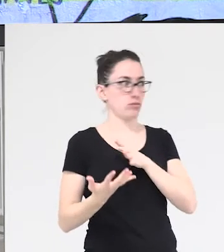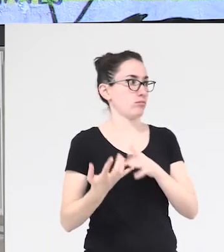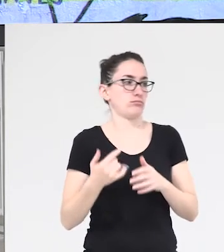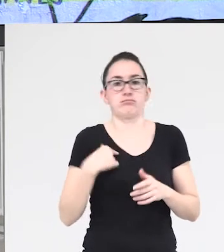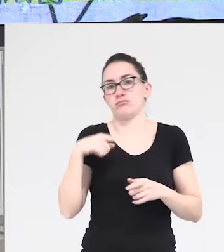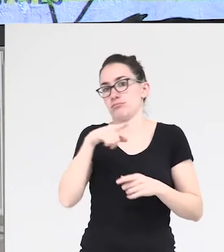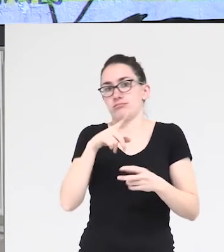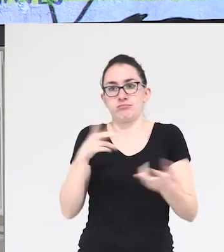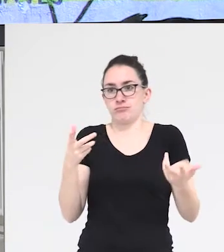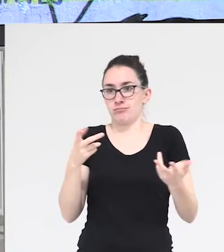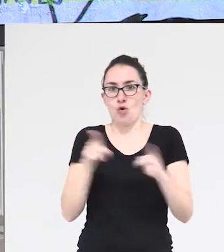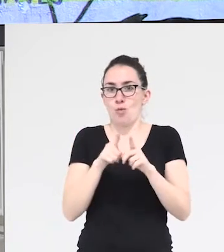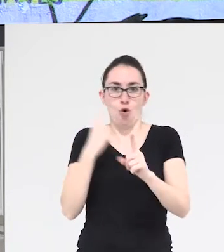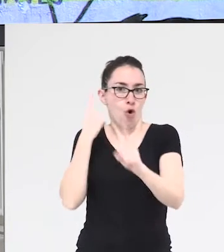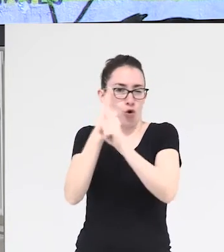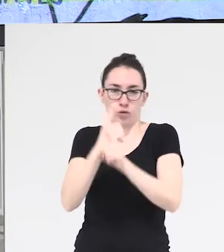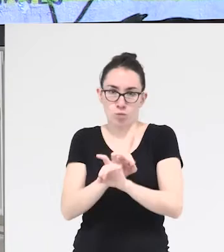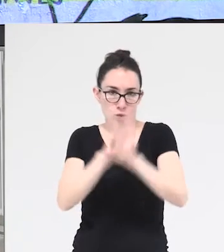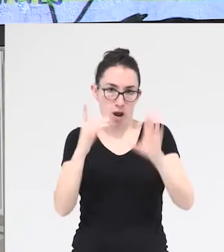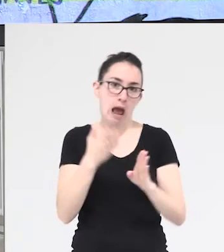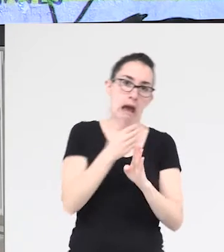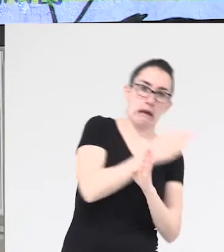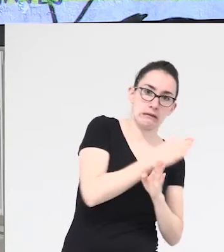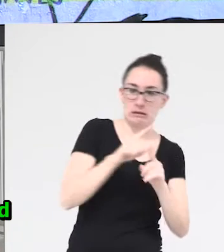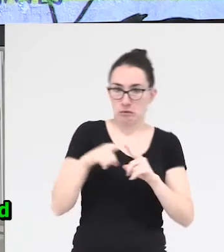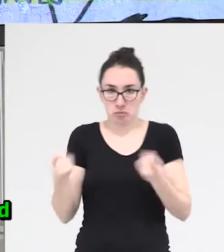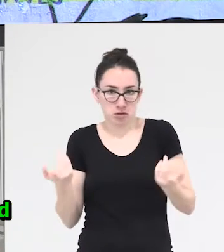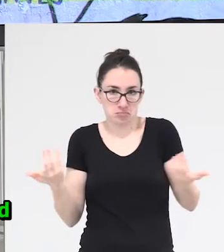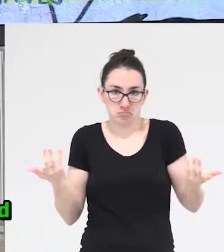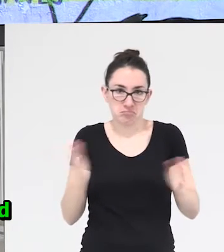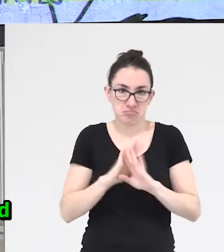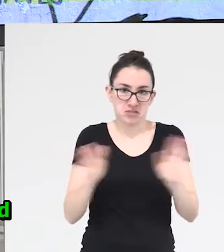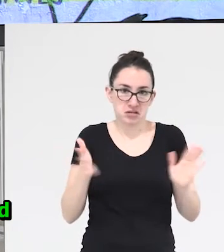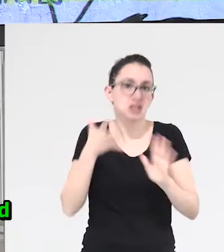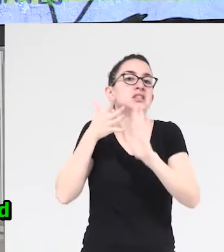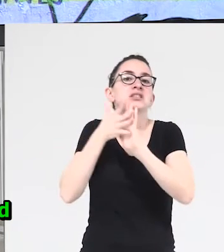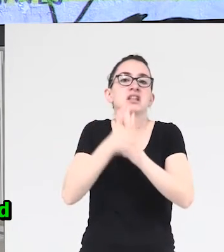muy clara a eso, porque fíjense que en ese antes y el después, pues simplemente hay una actitud de